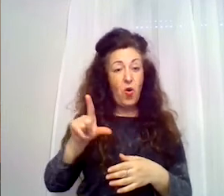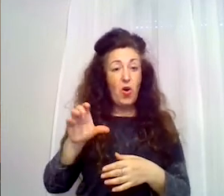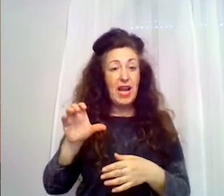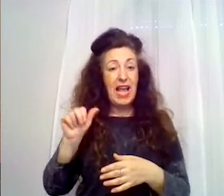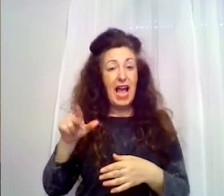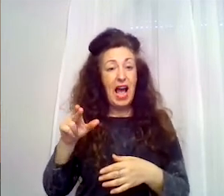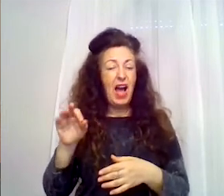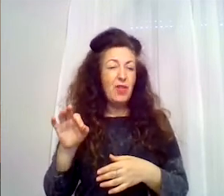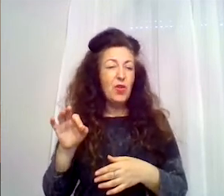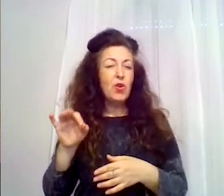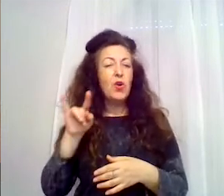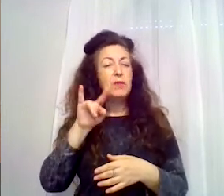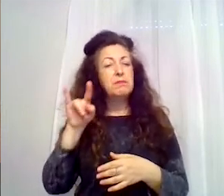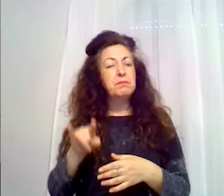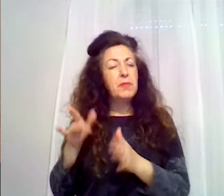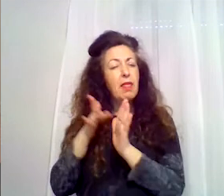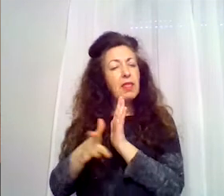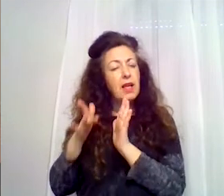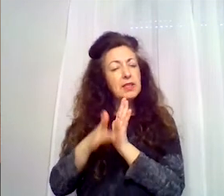dato, pero sí existe un poco en